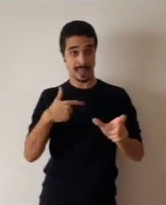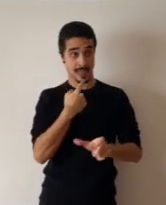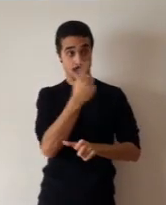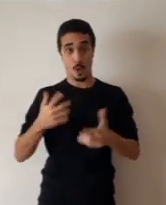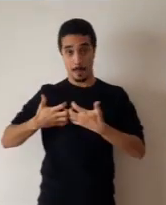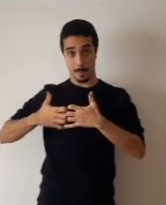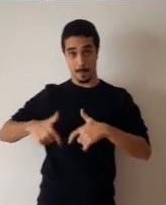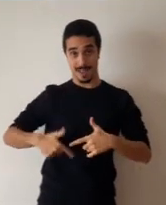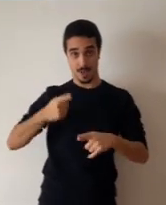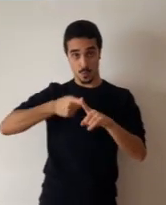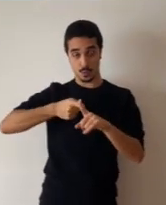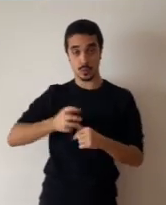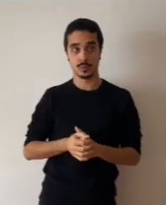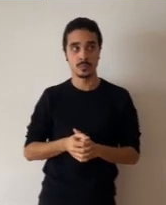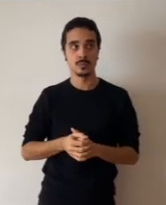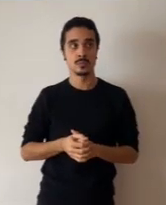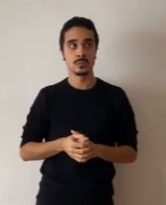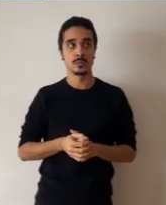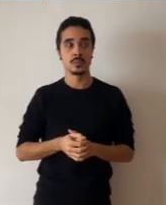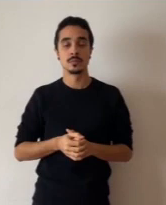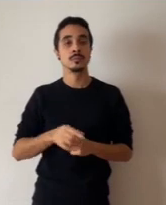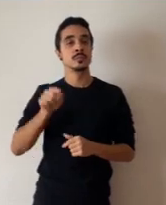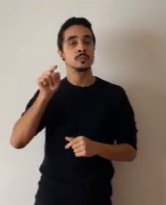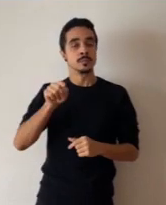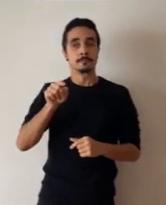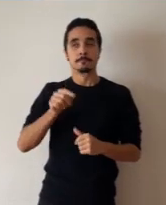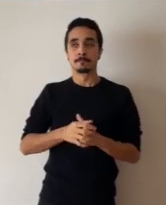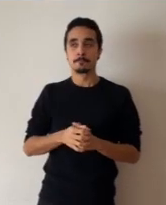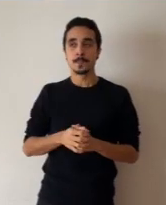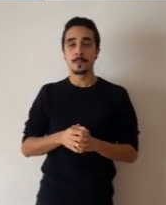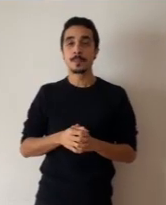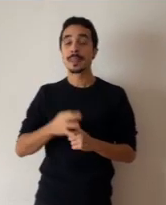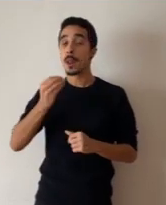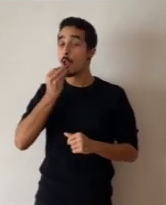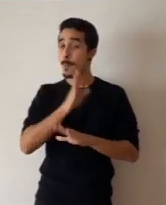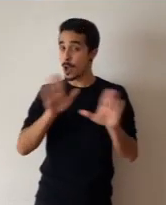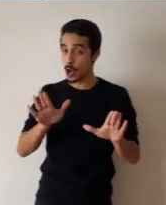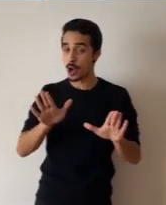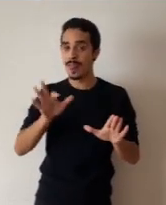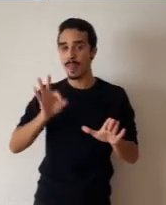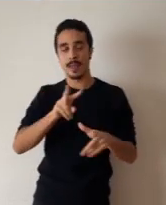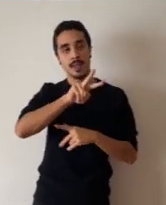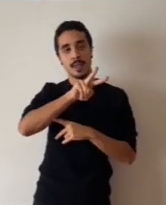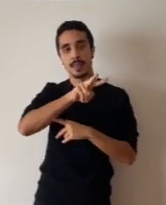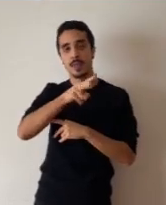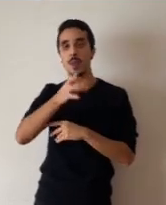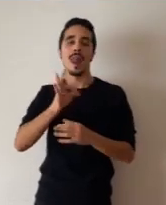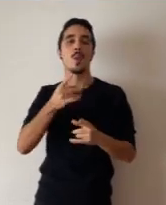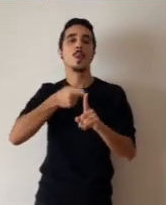yo le digo a la gente que utiliza bombas de insulina, que son los que mejor pueden manejar esto, que más que eso